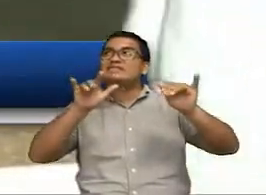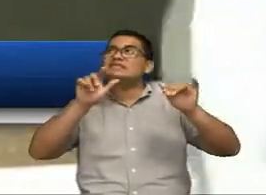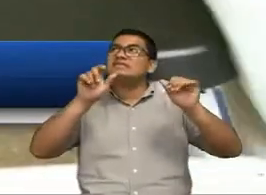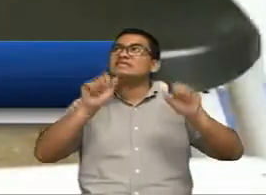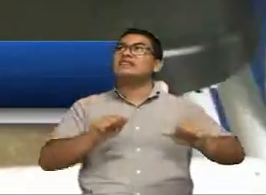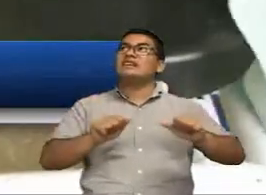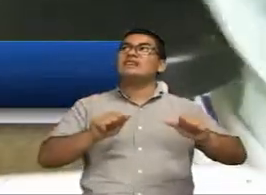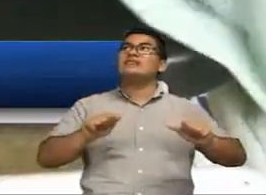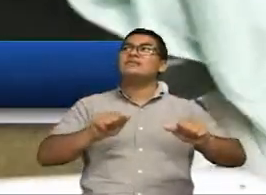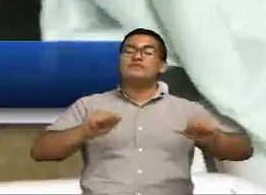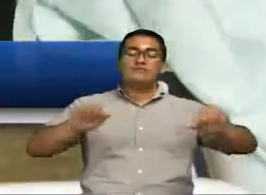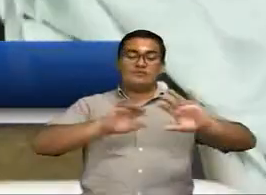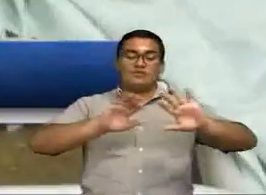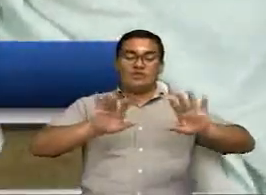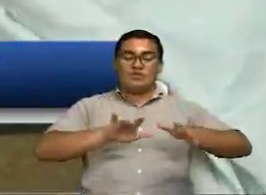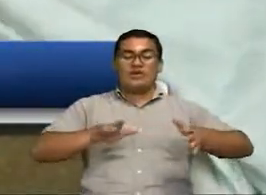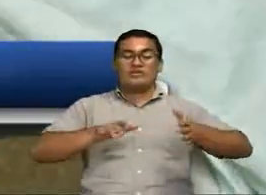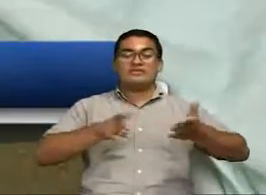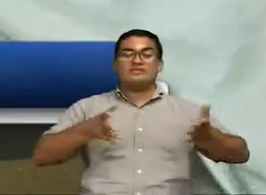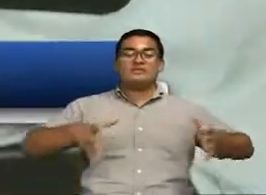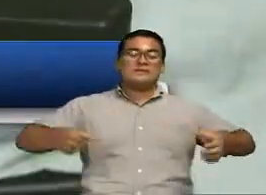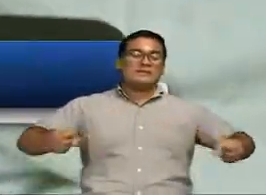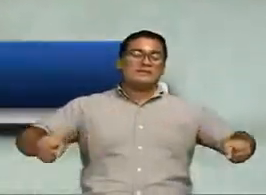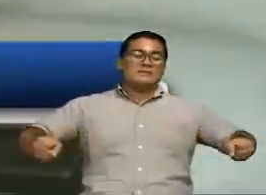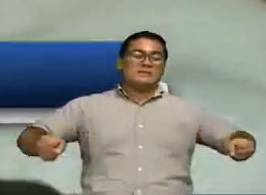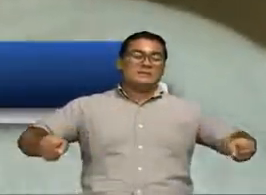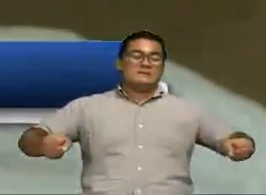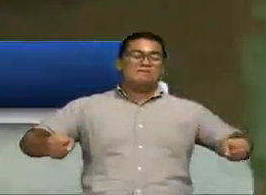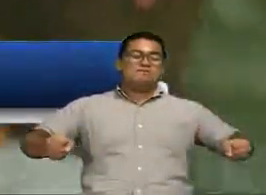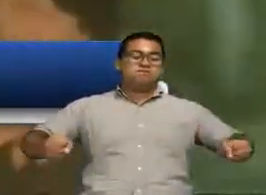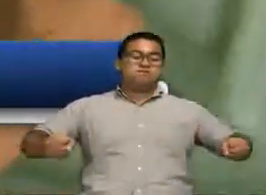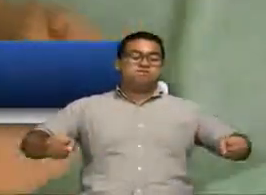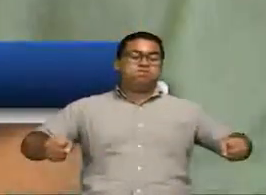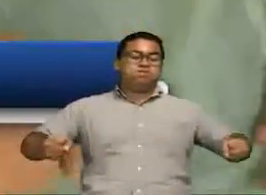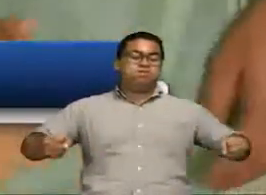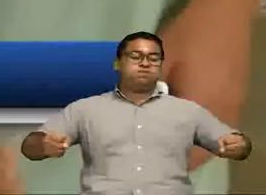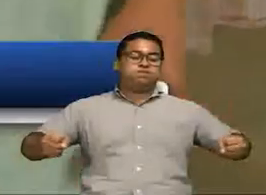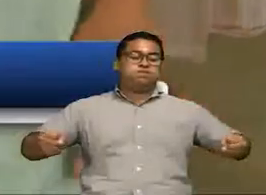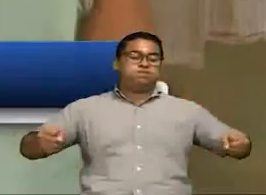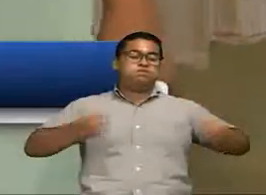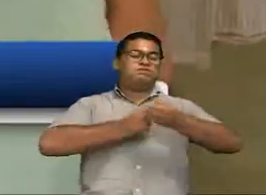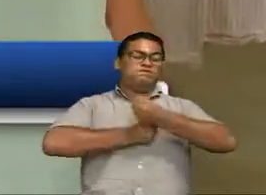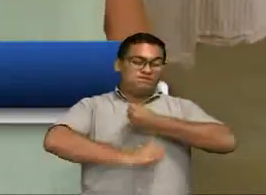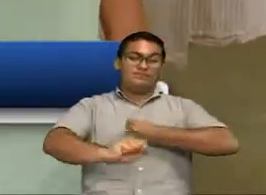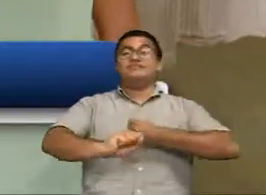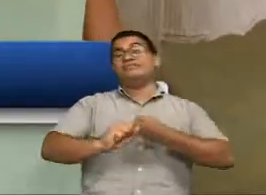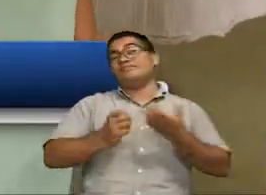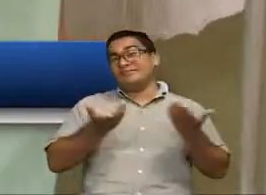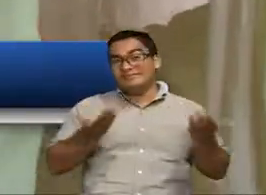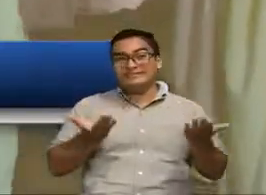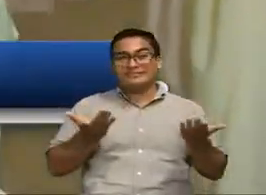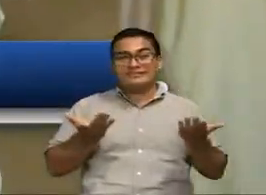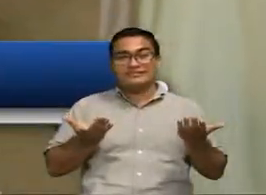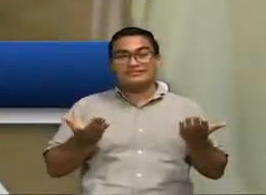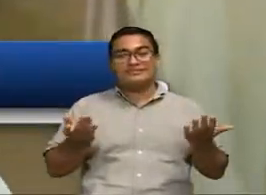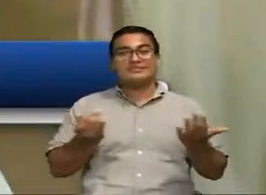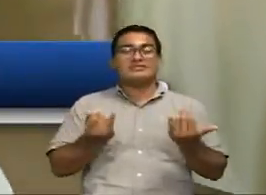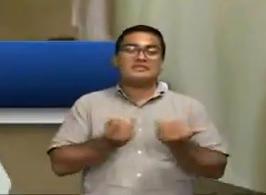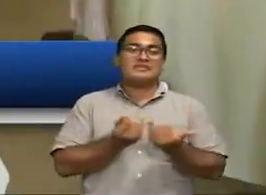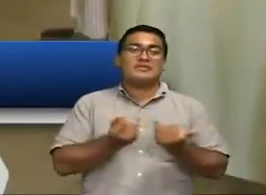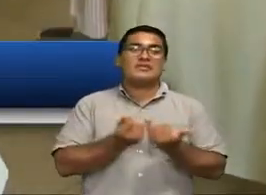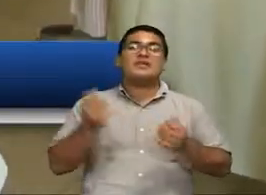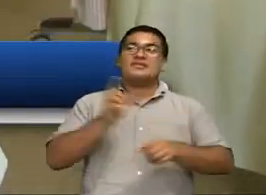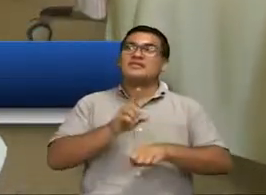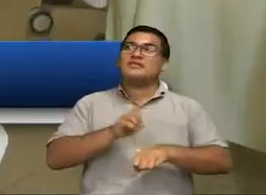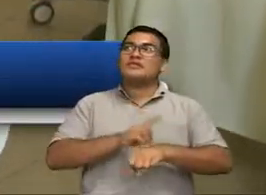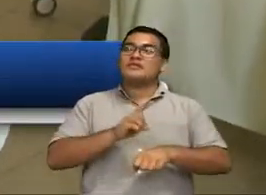ella se agarran de las manilleras y uno